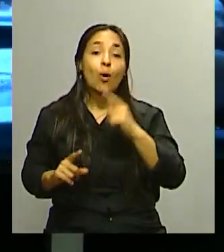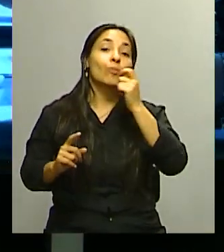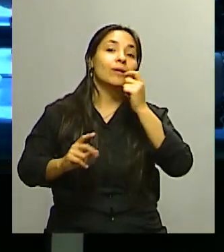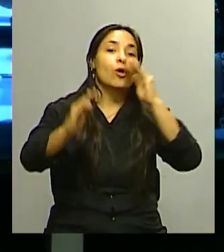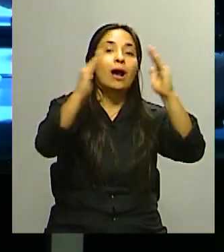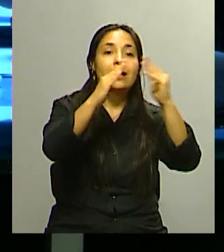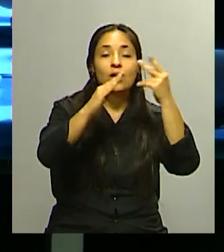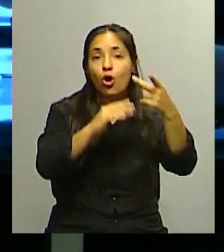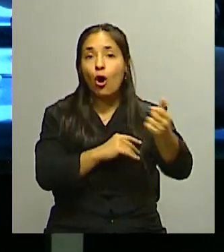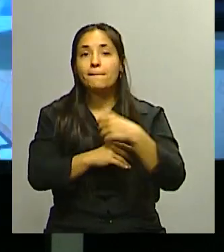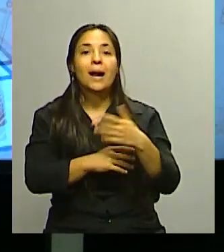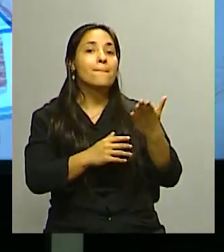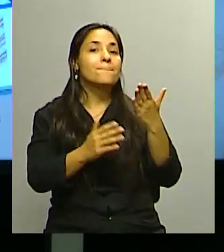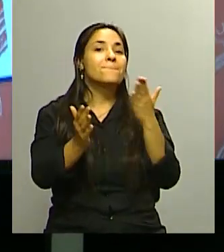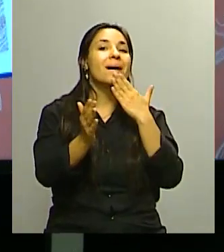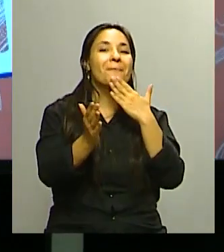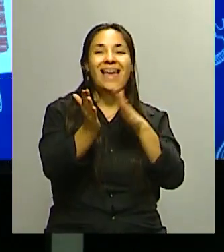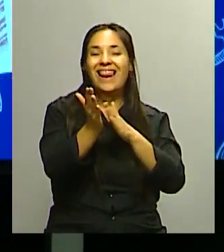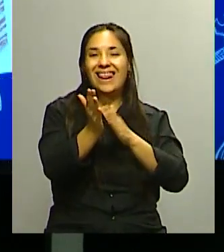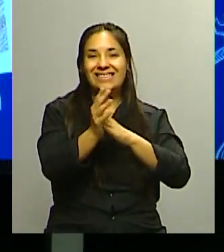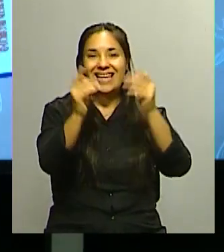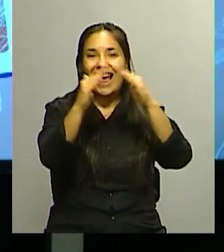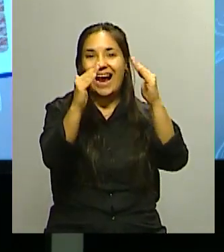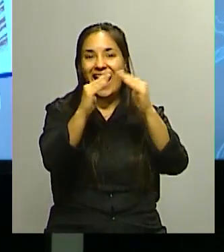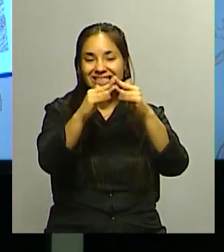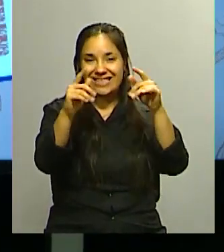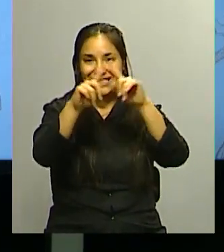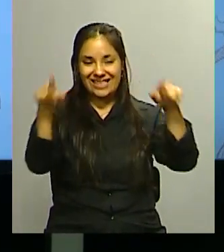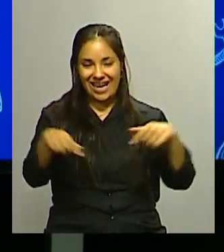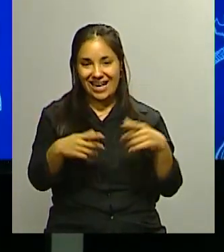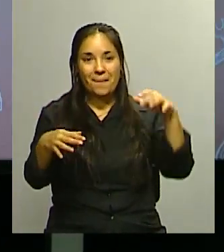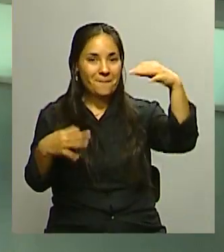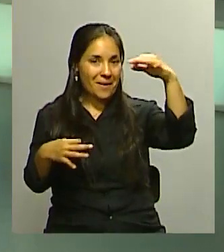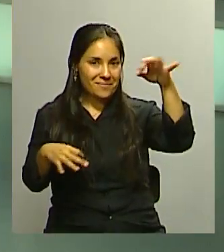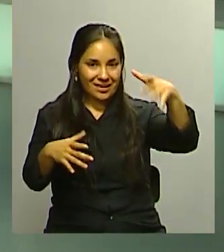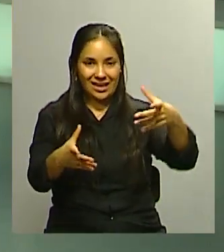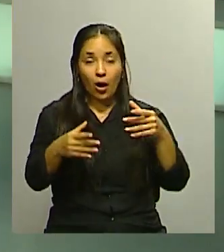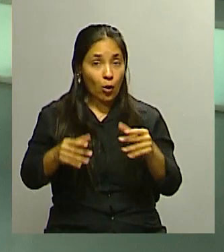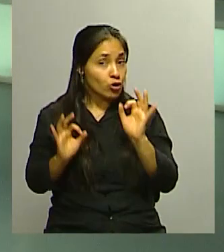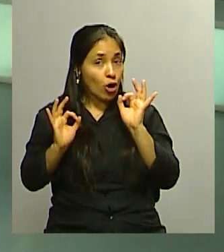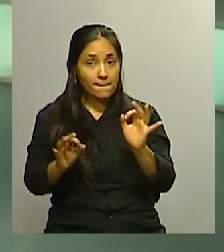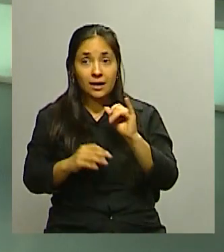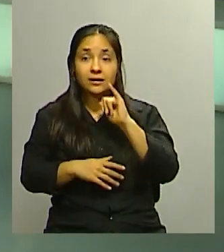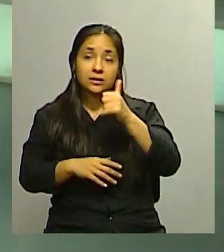inmueble y vienen con los papeles de esa compra, los famosos acá tengo los papeles, que generalmente,